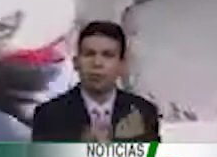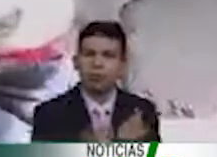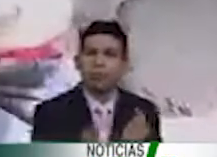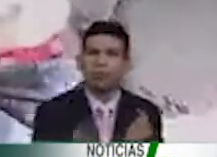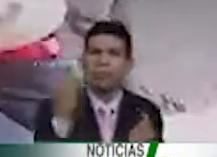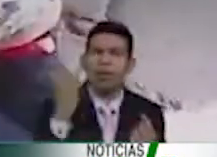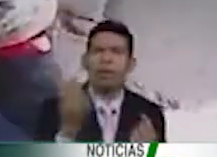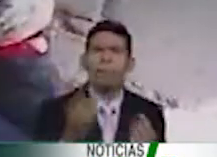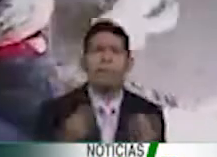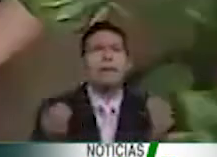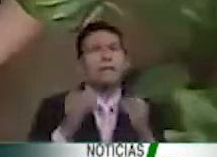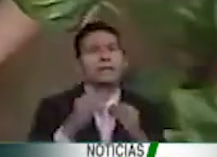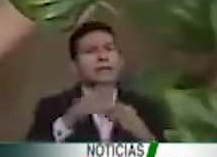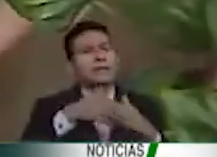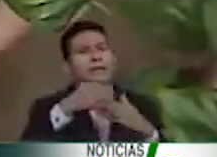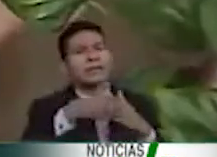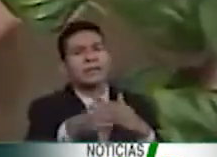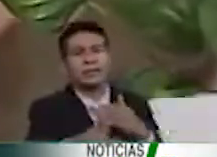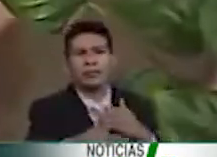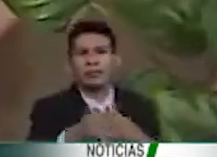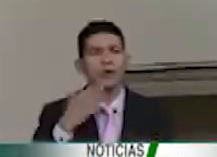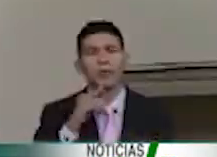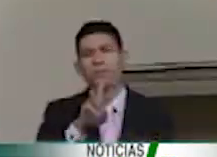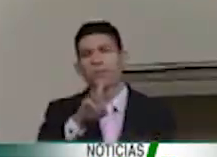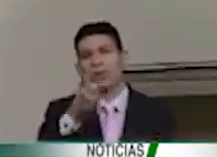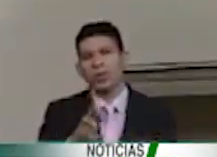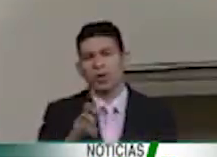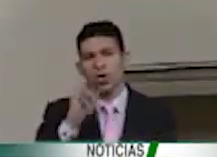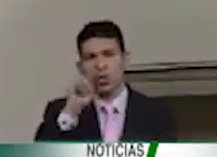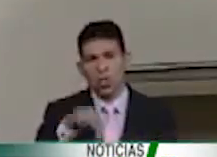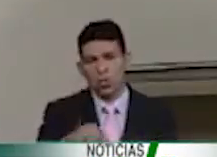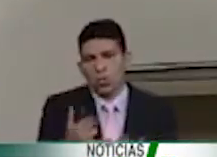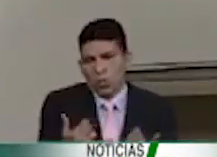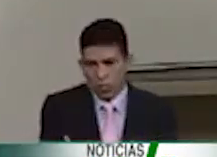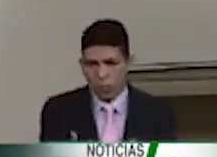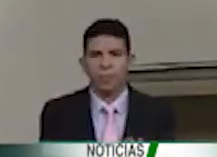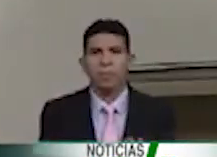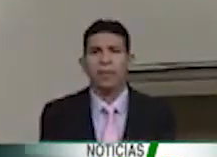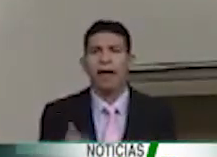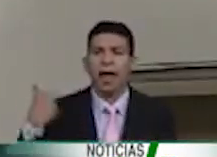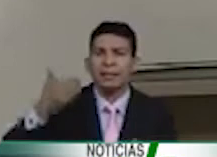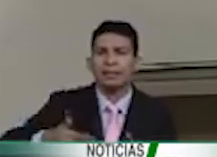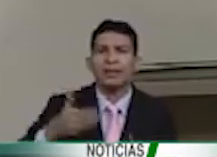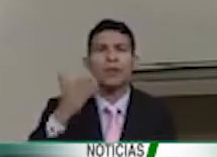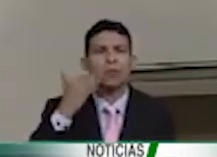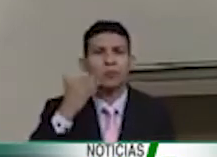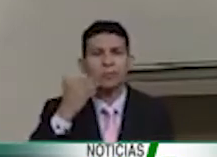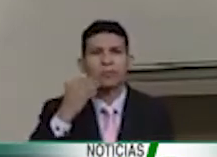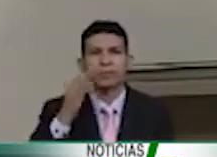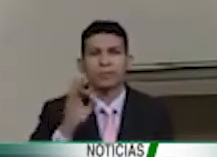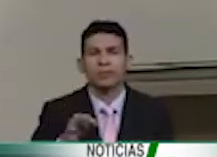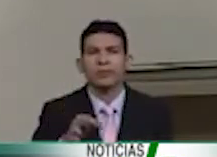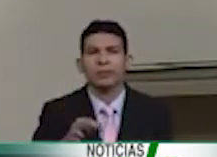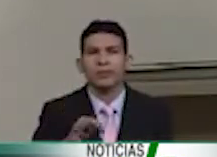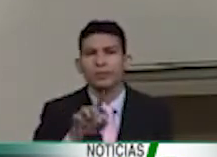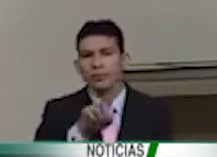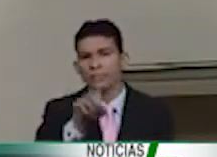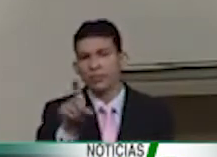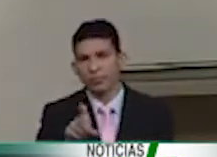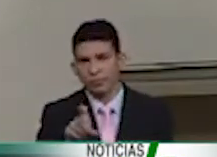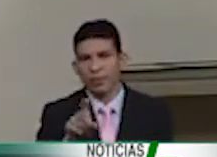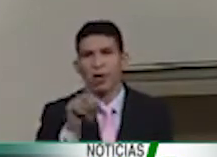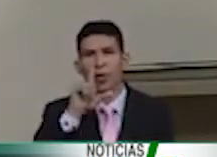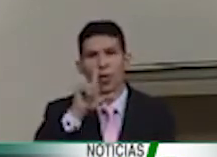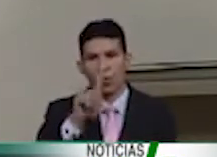lunes y estará abierta hasta mediados del mes de julio. Sí, vamos a cerrar inscripciones el 16 de